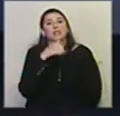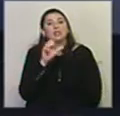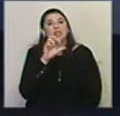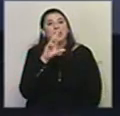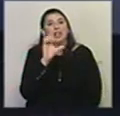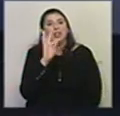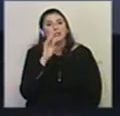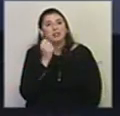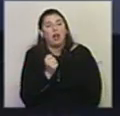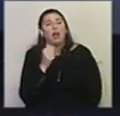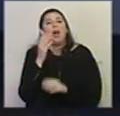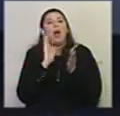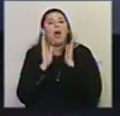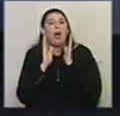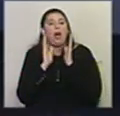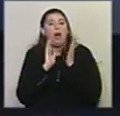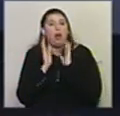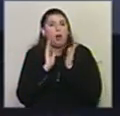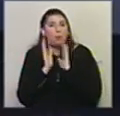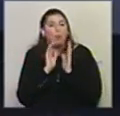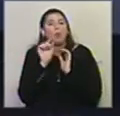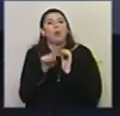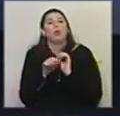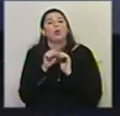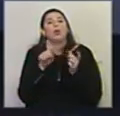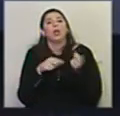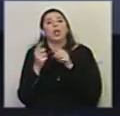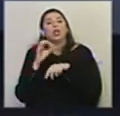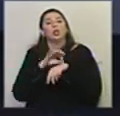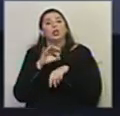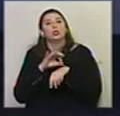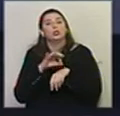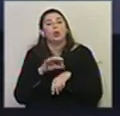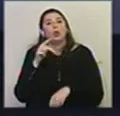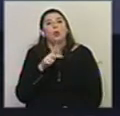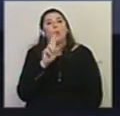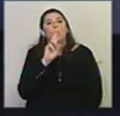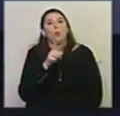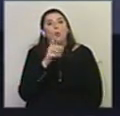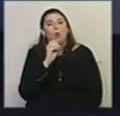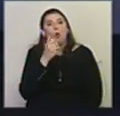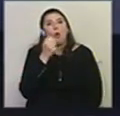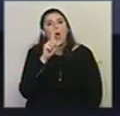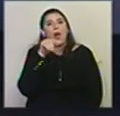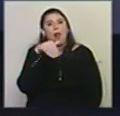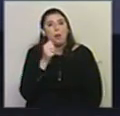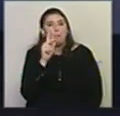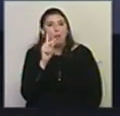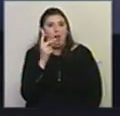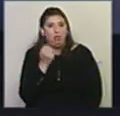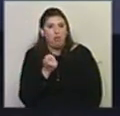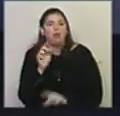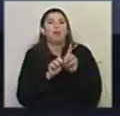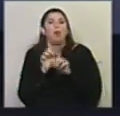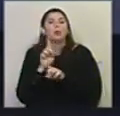de la Universidad de la República, y el doctor Hugo Rodríguez Almada, médico forense y director del Departamento de Medicina Legal de la Facultad de